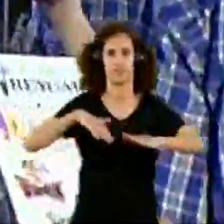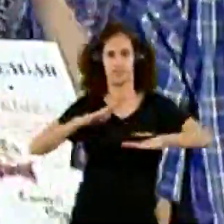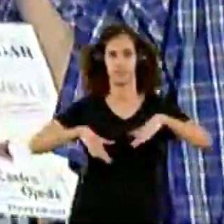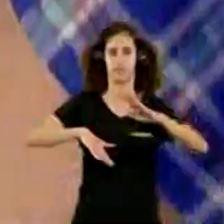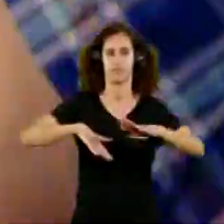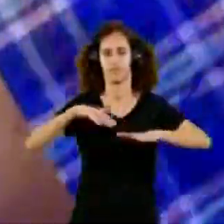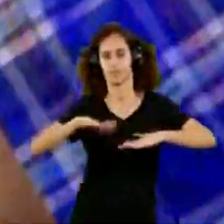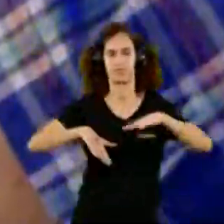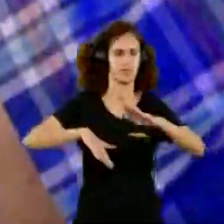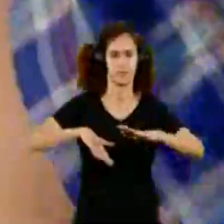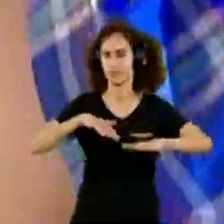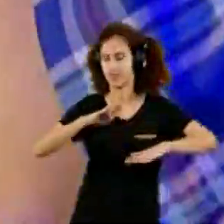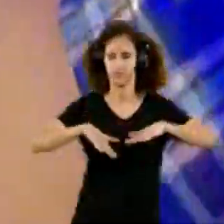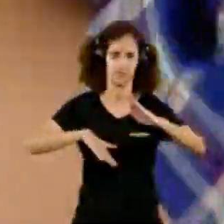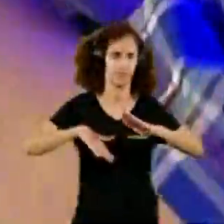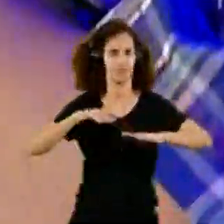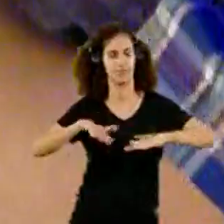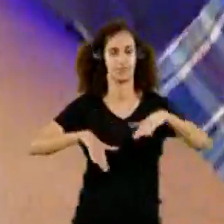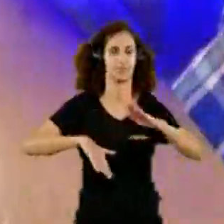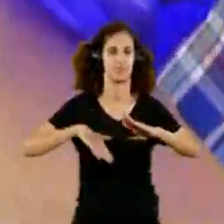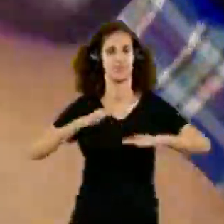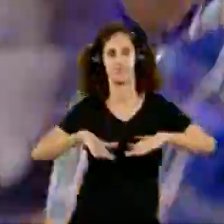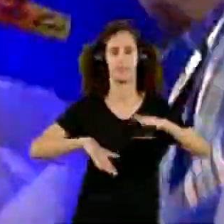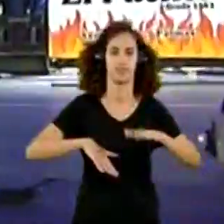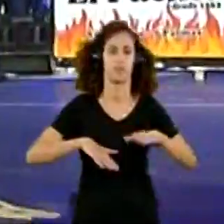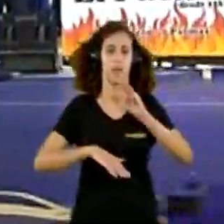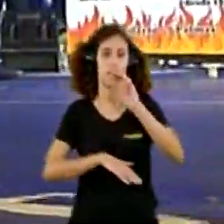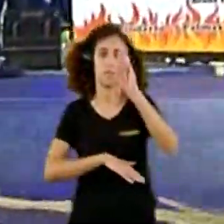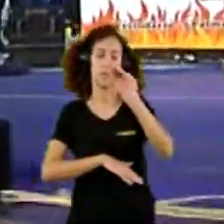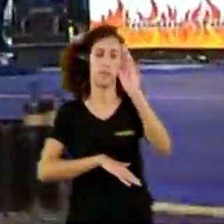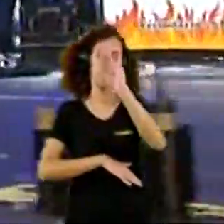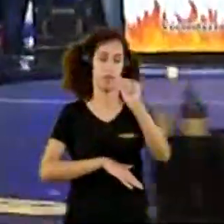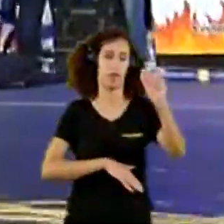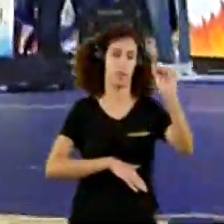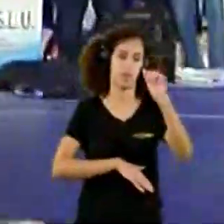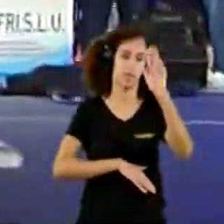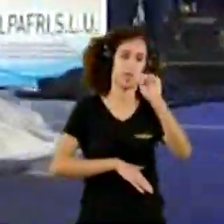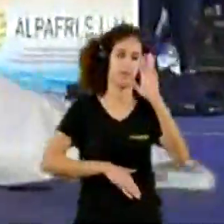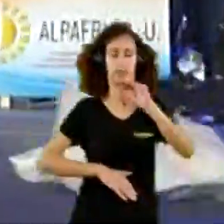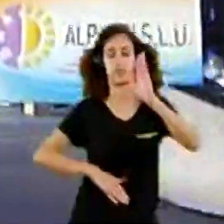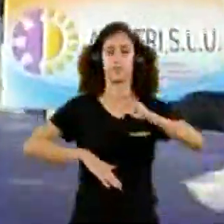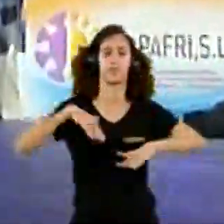hashtag FinalMurgaLPGC. Lógicamente, etiquetando también a la casa, Radio Televisión Canaria.